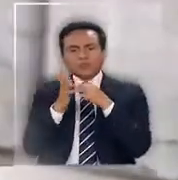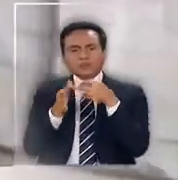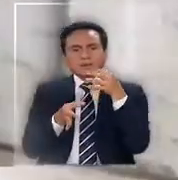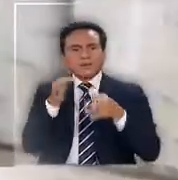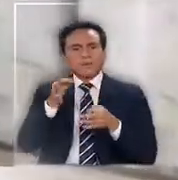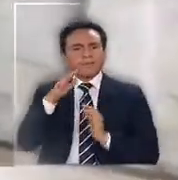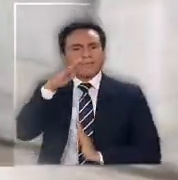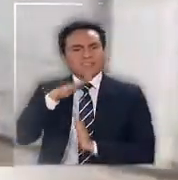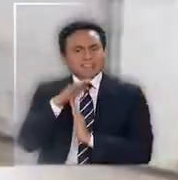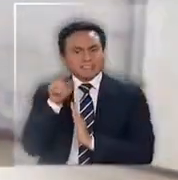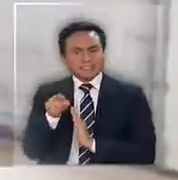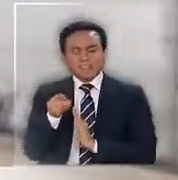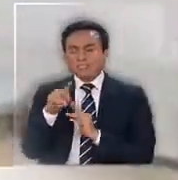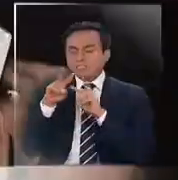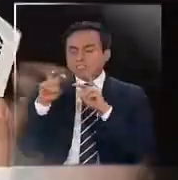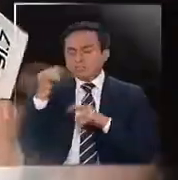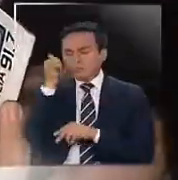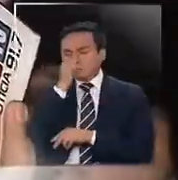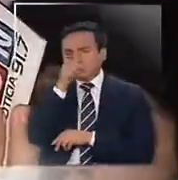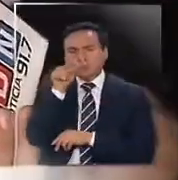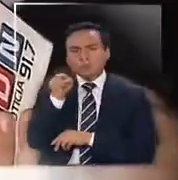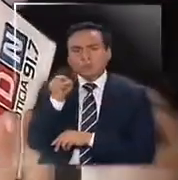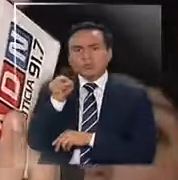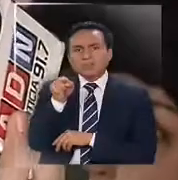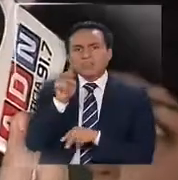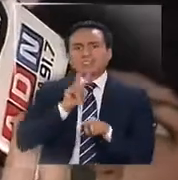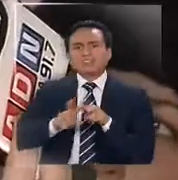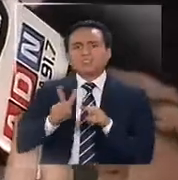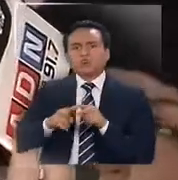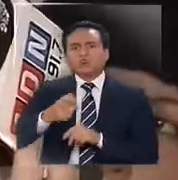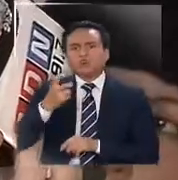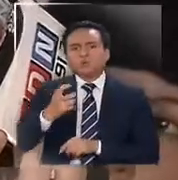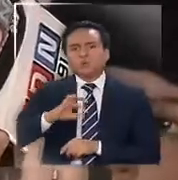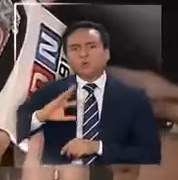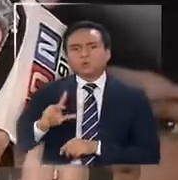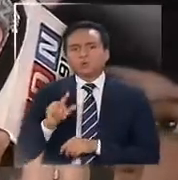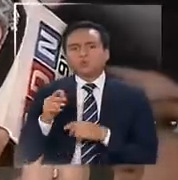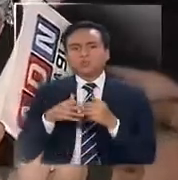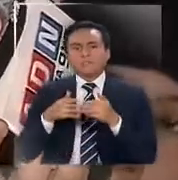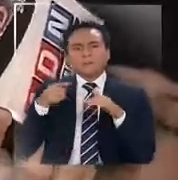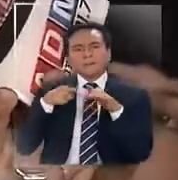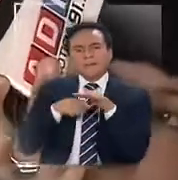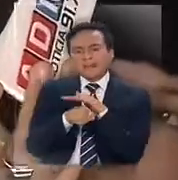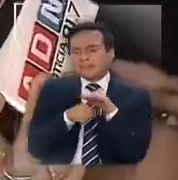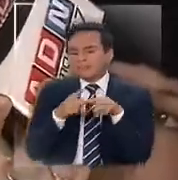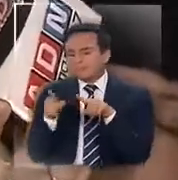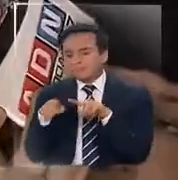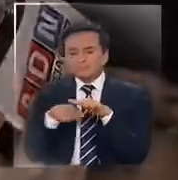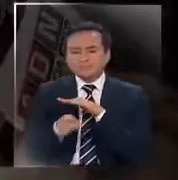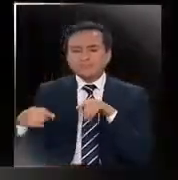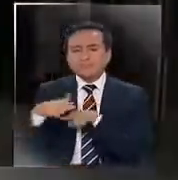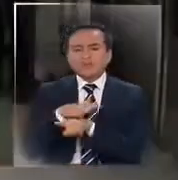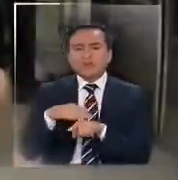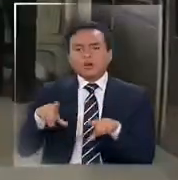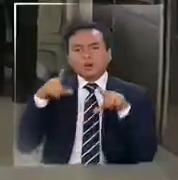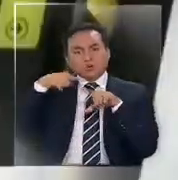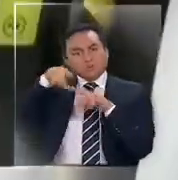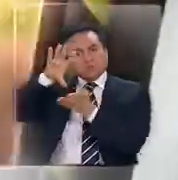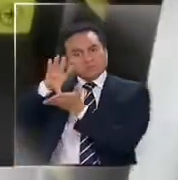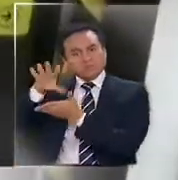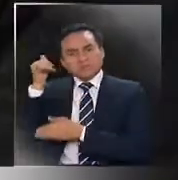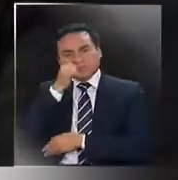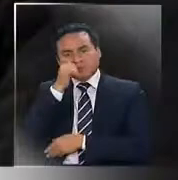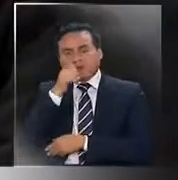pendientes. Este delincuente tenía muchos antecedentes de cometer robos y hurtos en redes de metro. De hecho, tiene antecedentes incluso en otros países. Con una